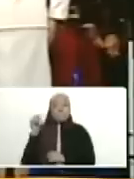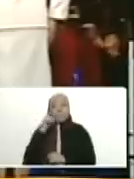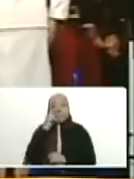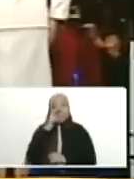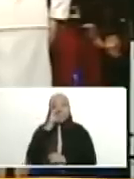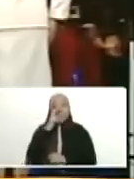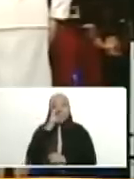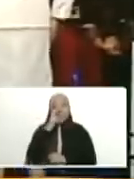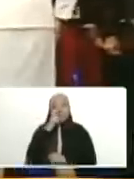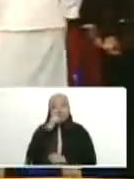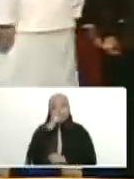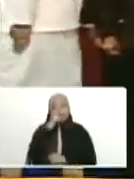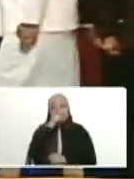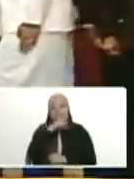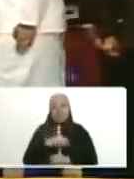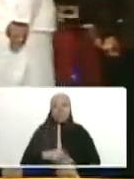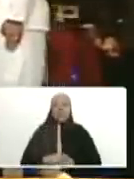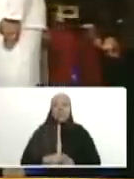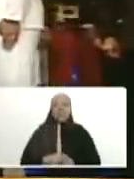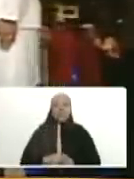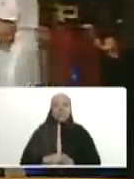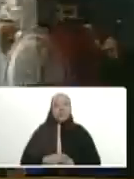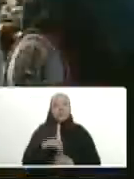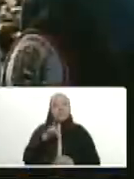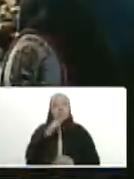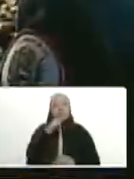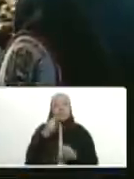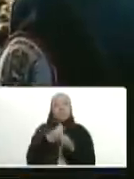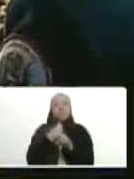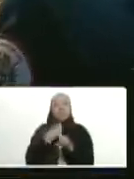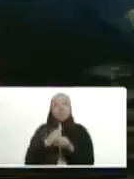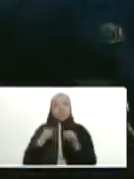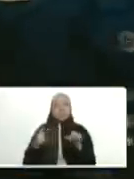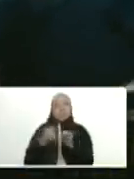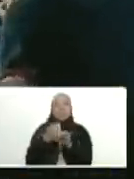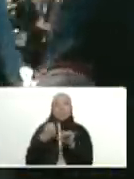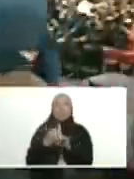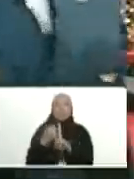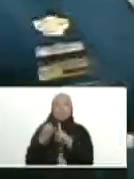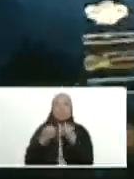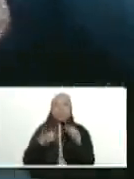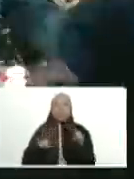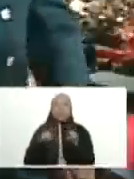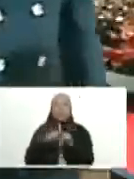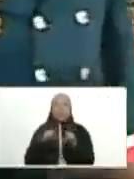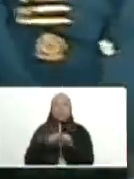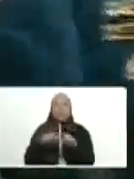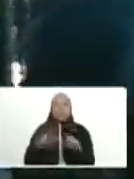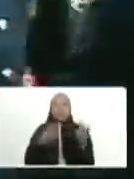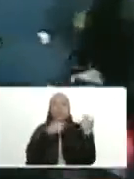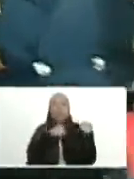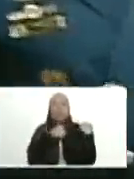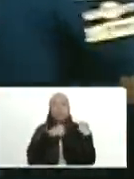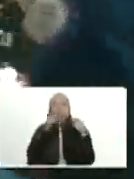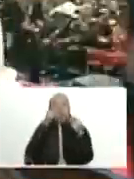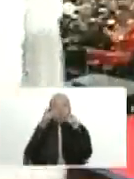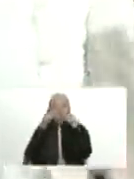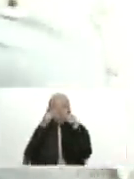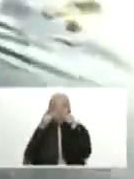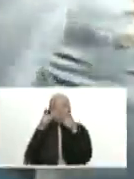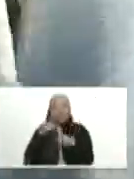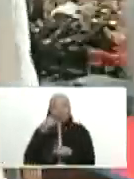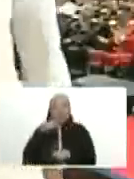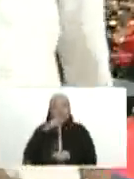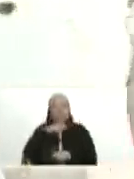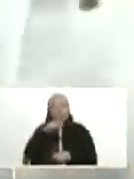Permiso para retirar. ¿Quiere? Así como su condición de cuerpo encargado de la seguridad, custodia y